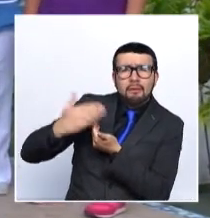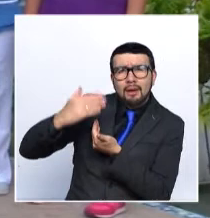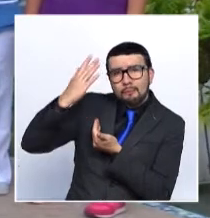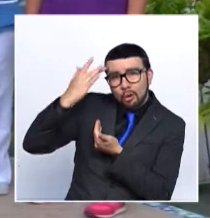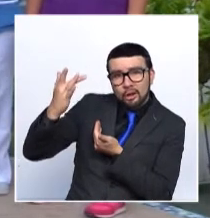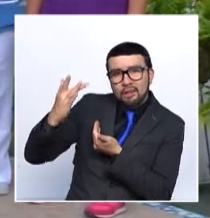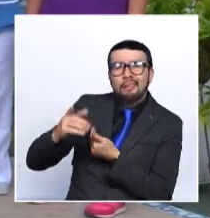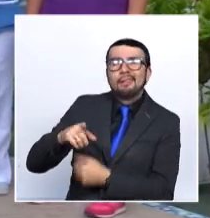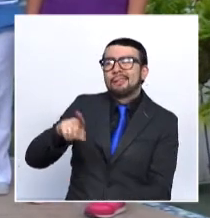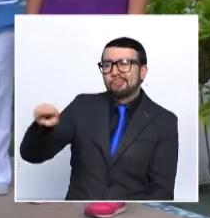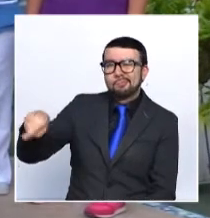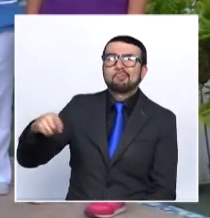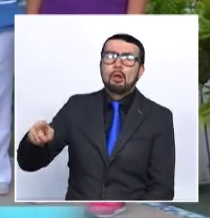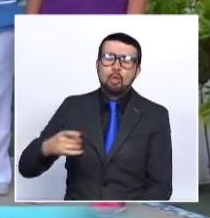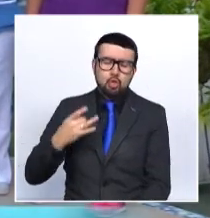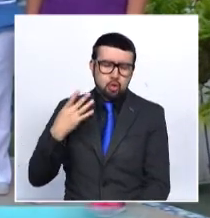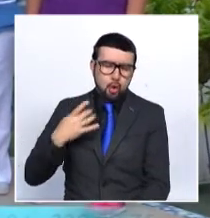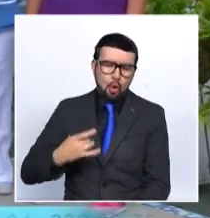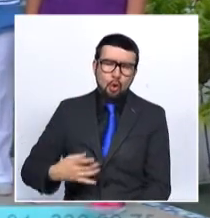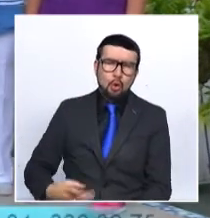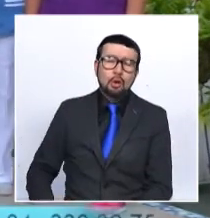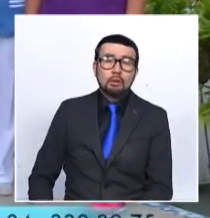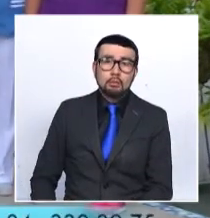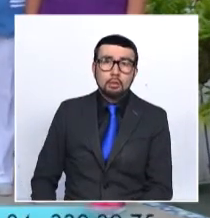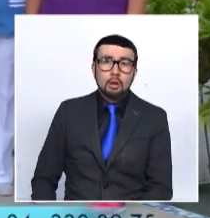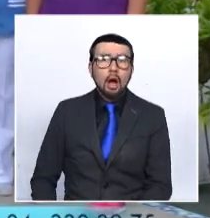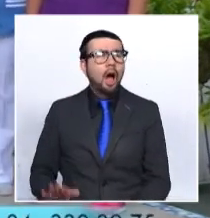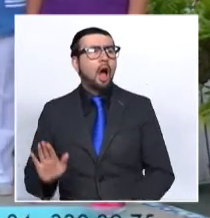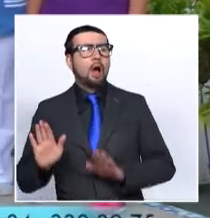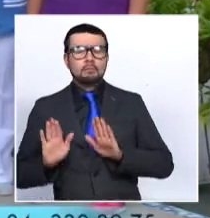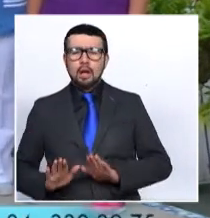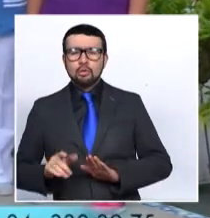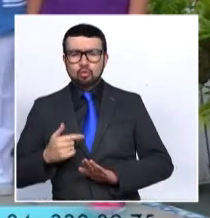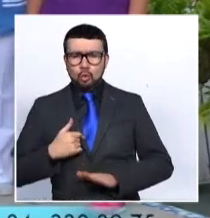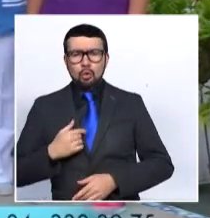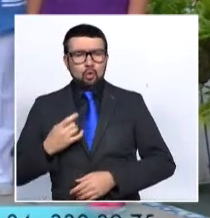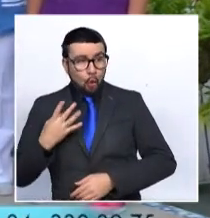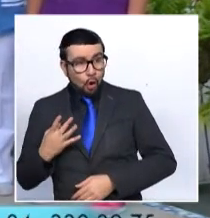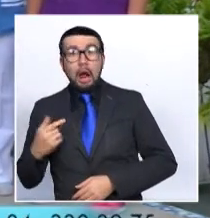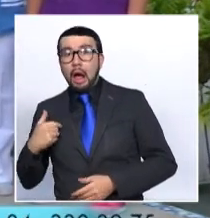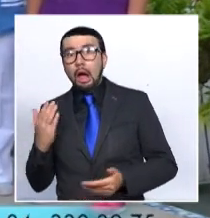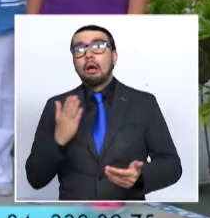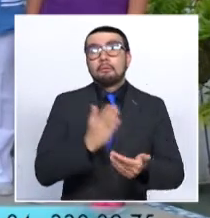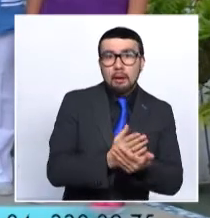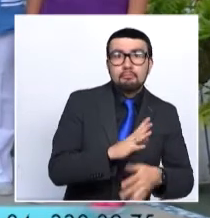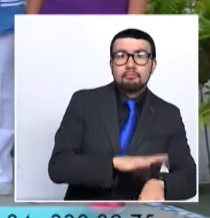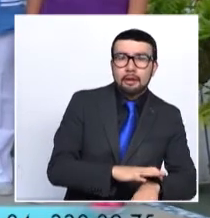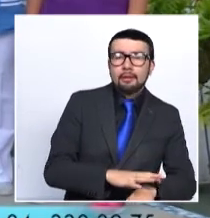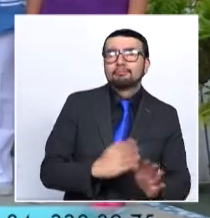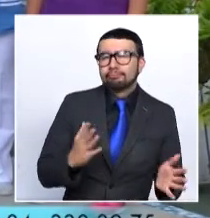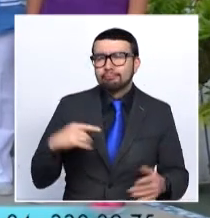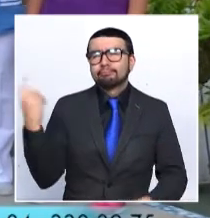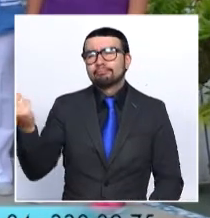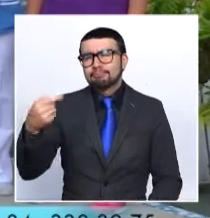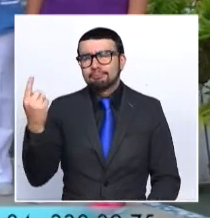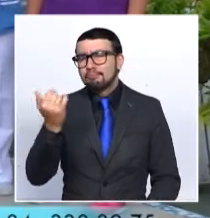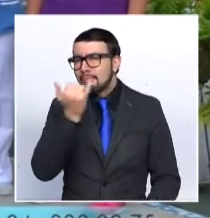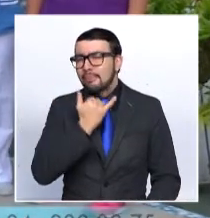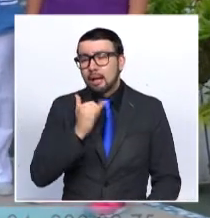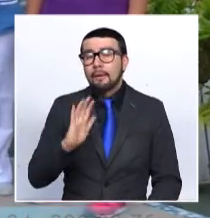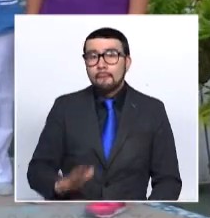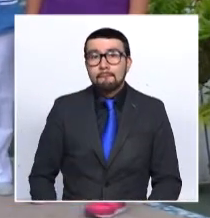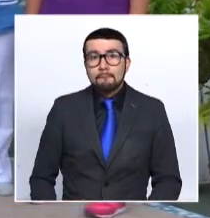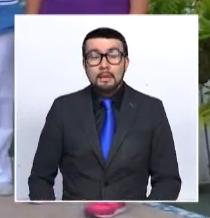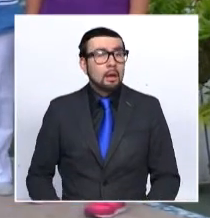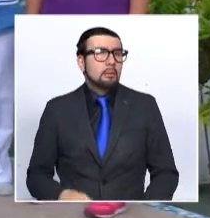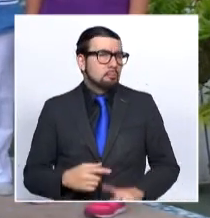dolor. La gente espera que tenga el síntoma, que tenga un dolor para consultar. Y ahí es donde entramos en